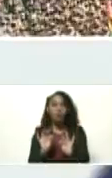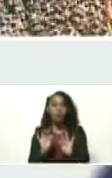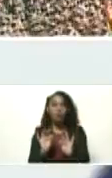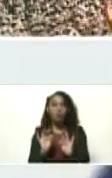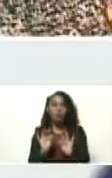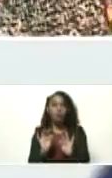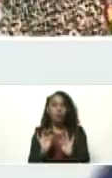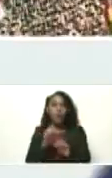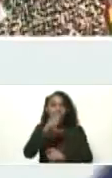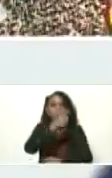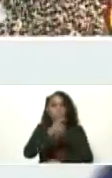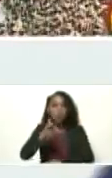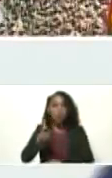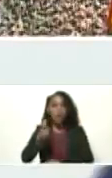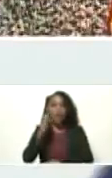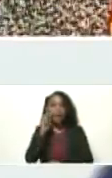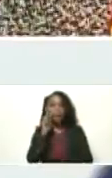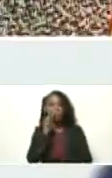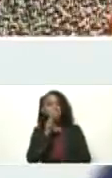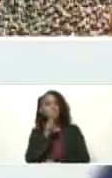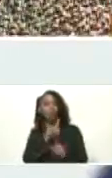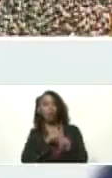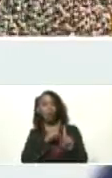de gente que miraba de lejos,